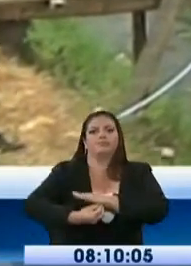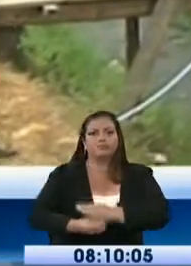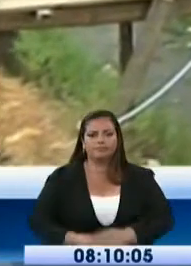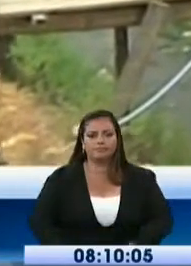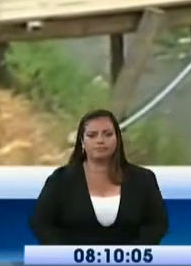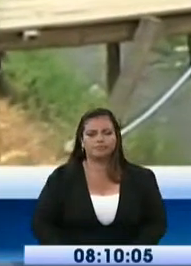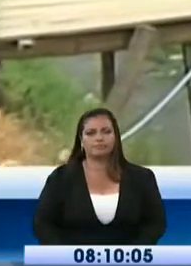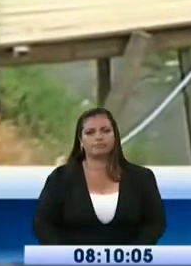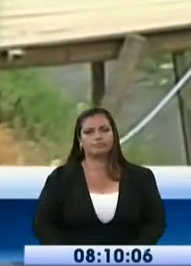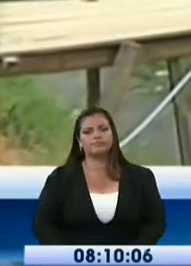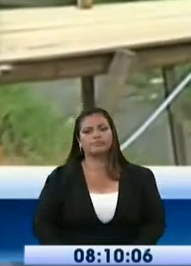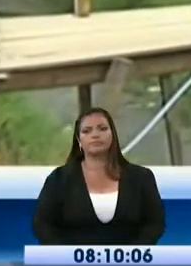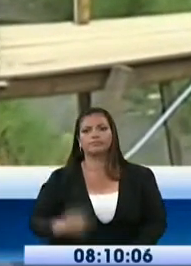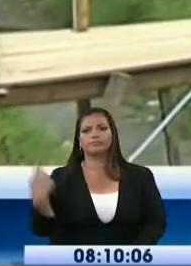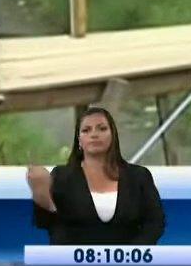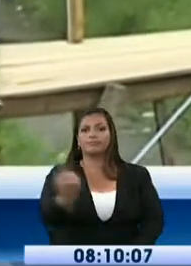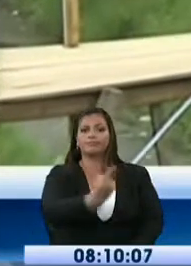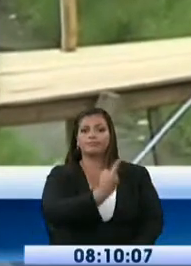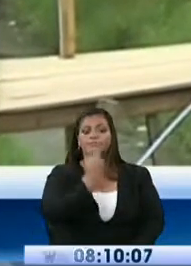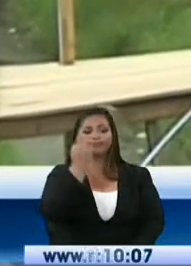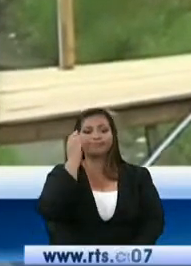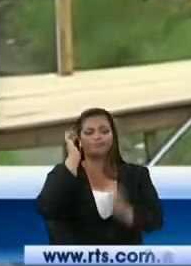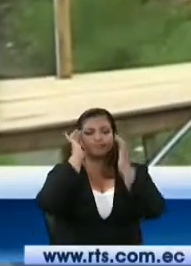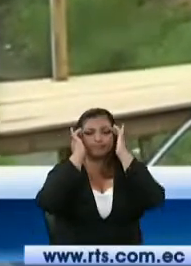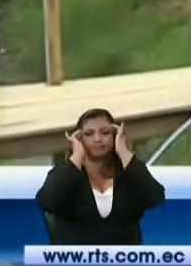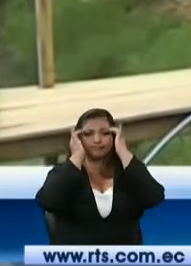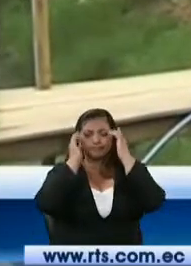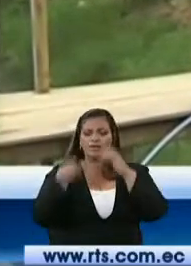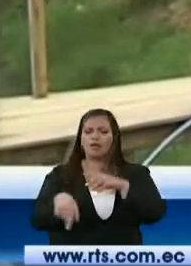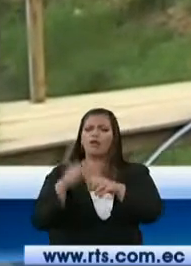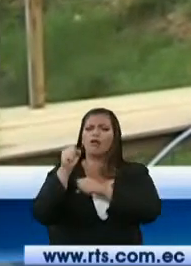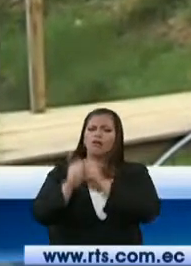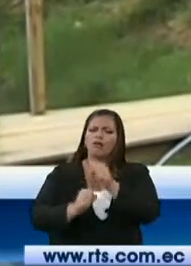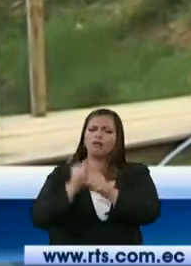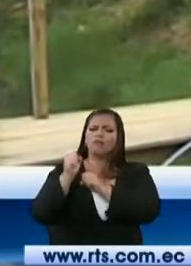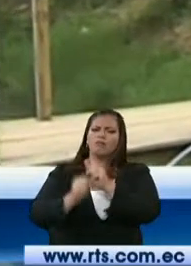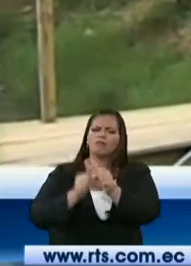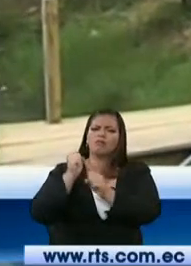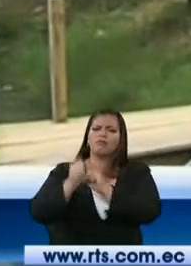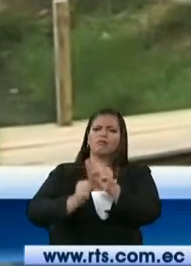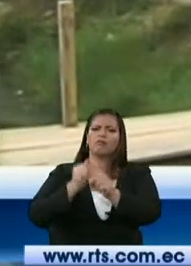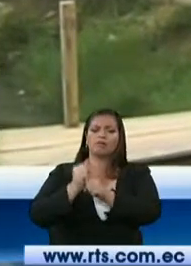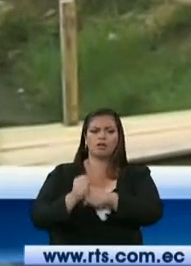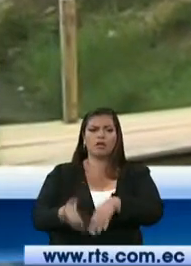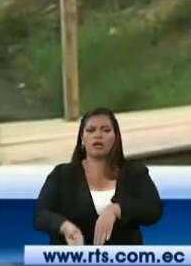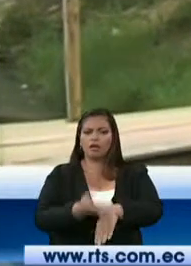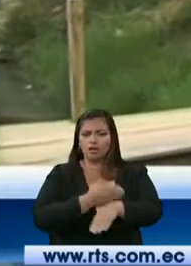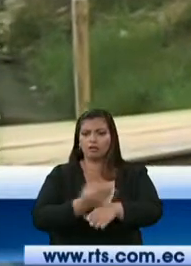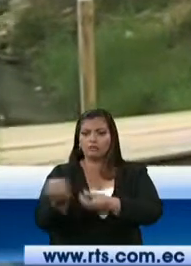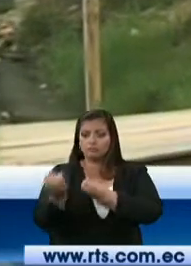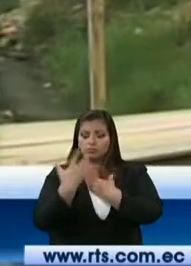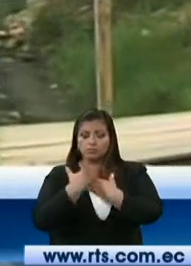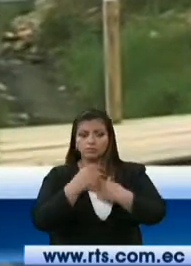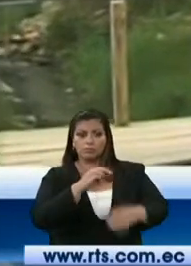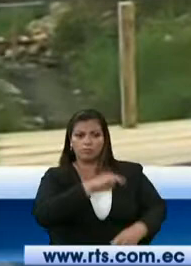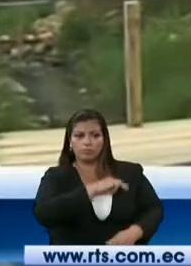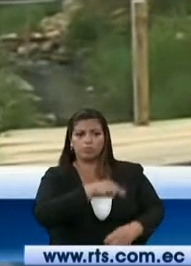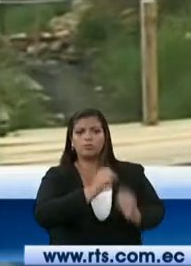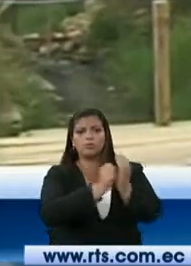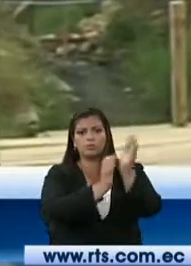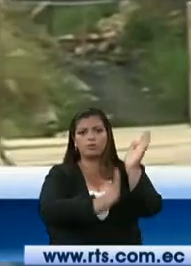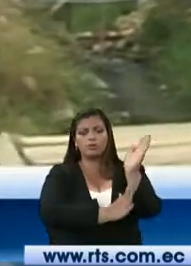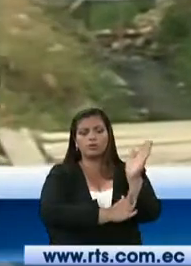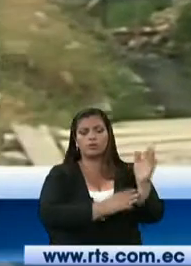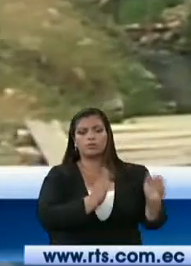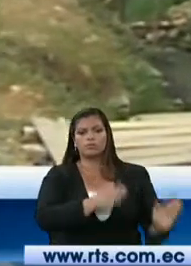lo que tendrían que hacer, porque esto tiene ya demasiados años, según hemos escuchado que ya en el municipio ya tienen ese proyecto.